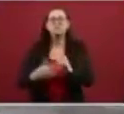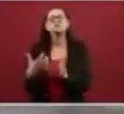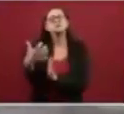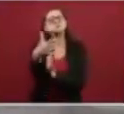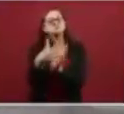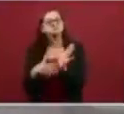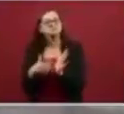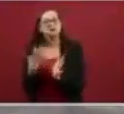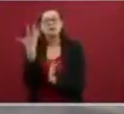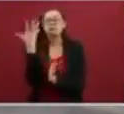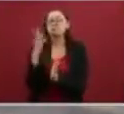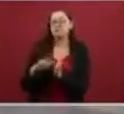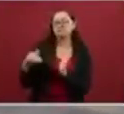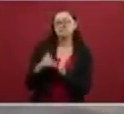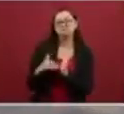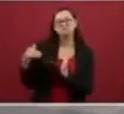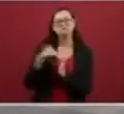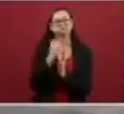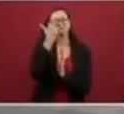millones de pesos.